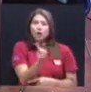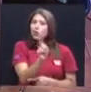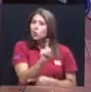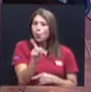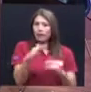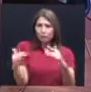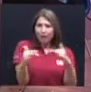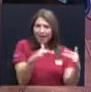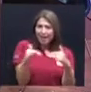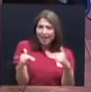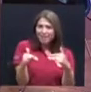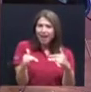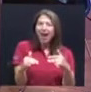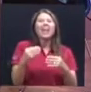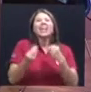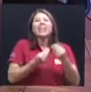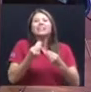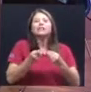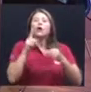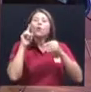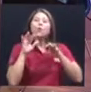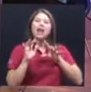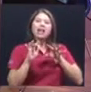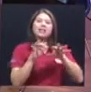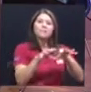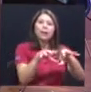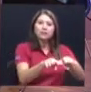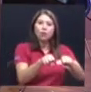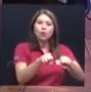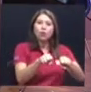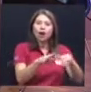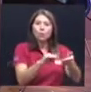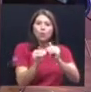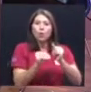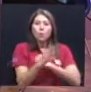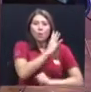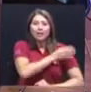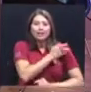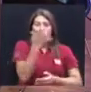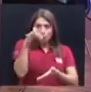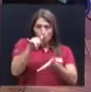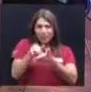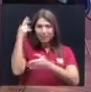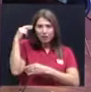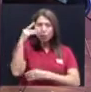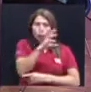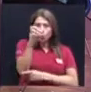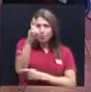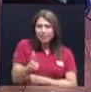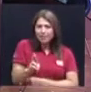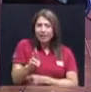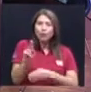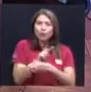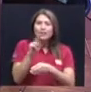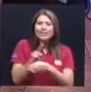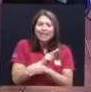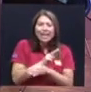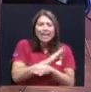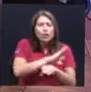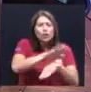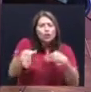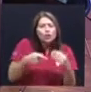guerra era una invasión al pueblo palestino y por lo tanto Costa Rica iba a utilizar todas las armas